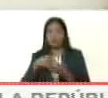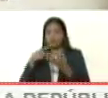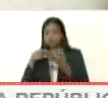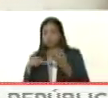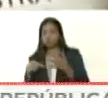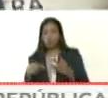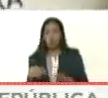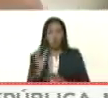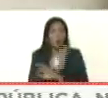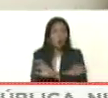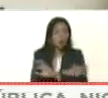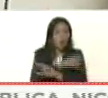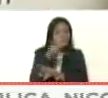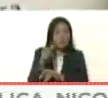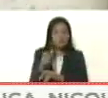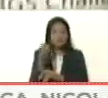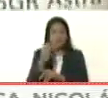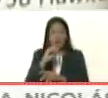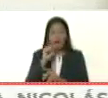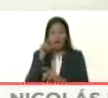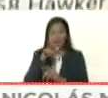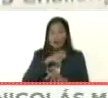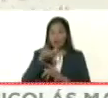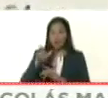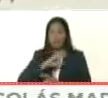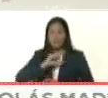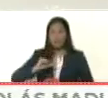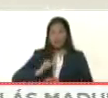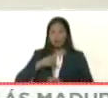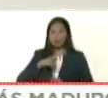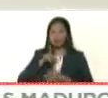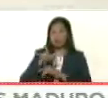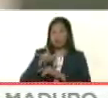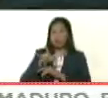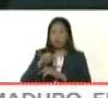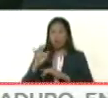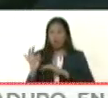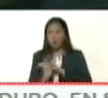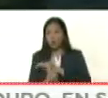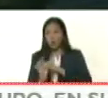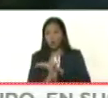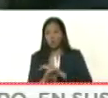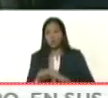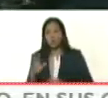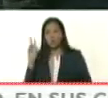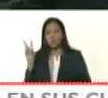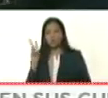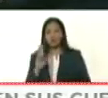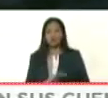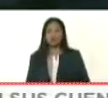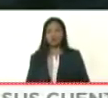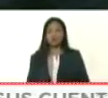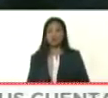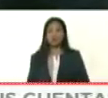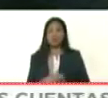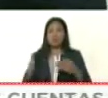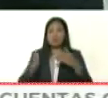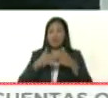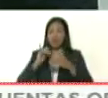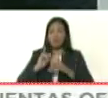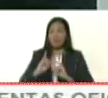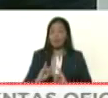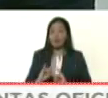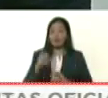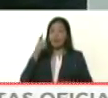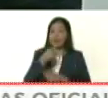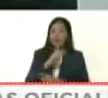llevar a Lester Toledo, aquí en aviones privados a la ciudad de Cúcuta. Para cerrar el círculo de la